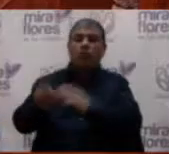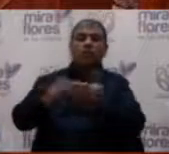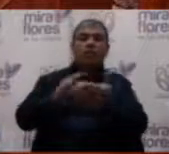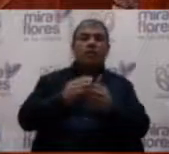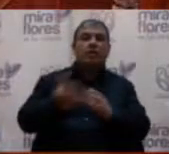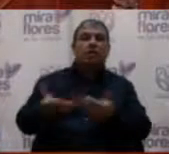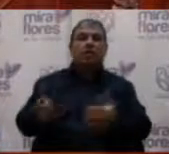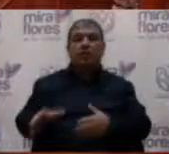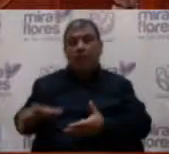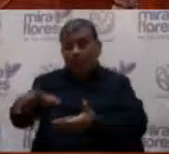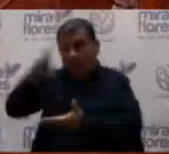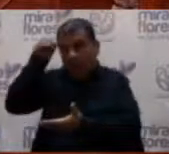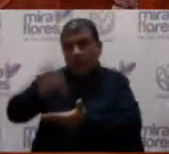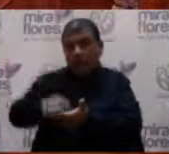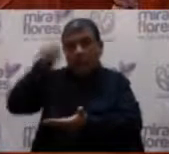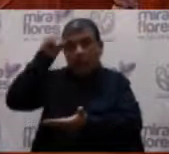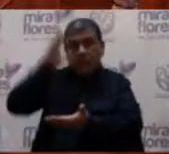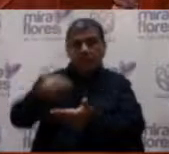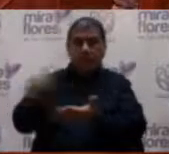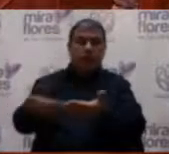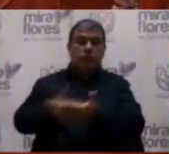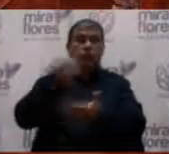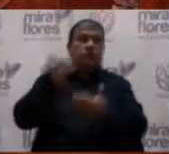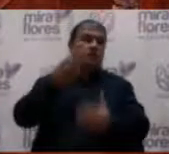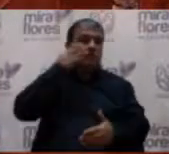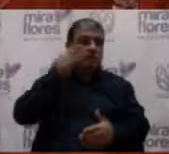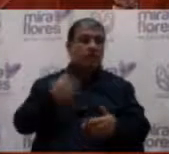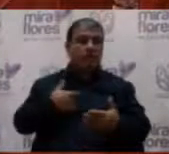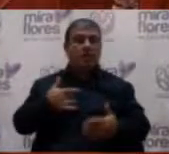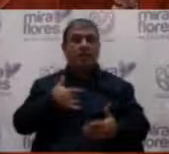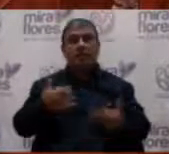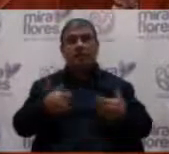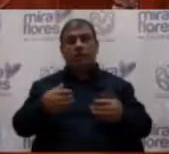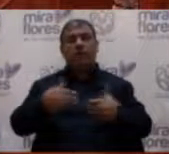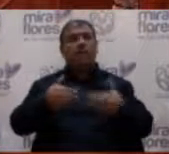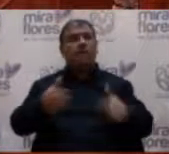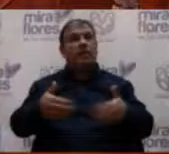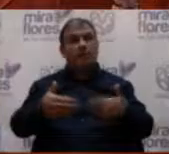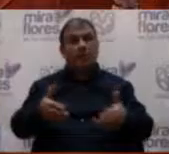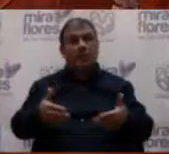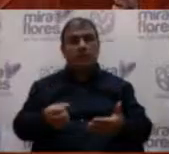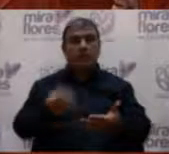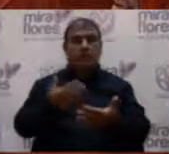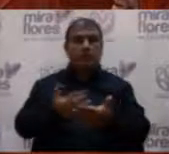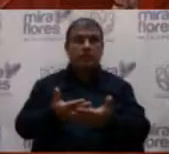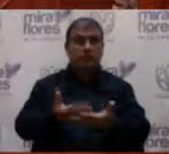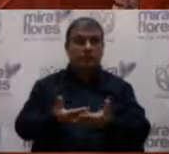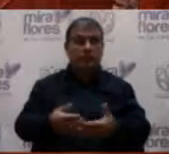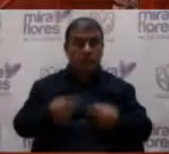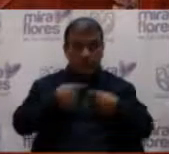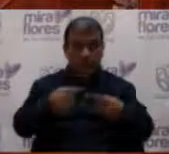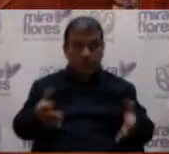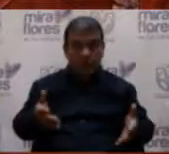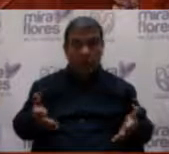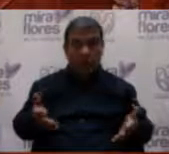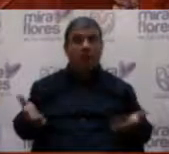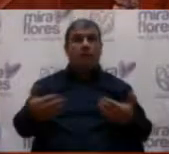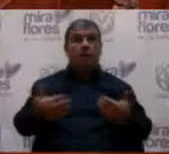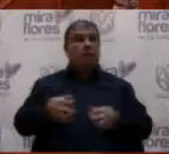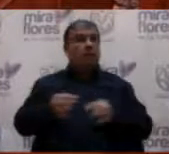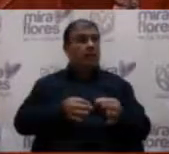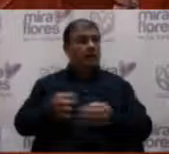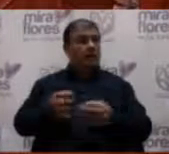puedan aprender de las nuevas experiencias que están teniendo en este caso en Panamá. Muy bien. Dicho esto, voy